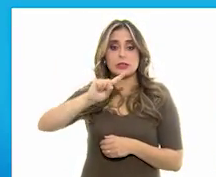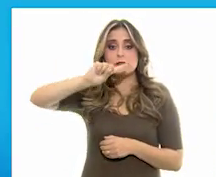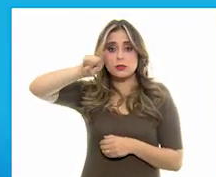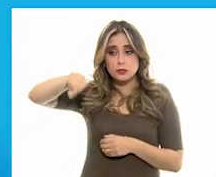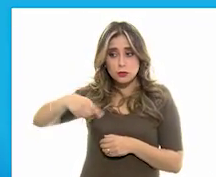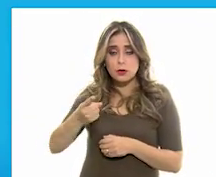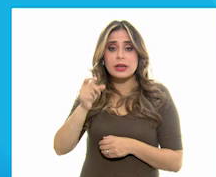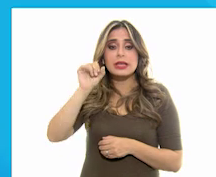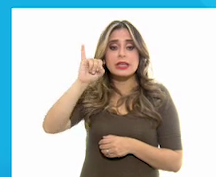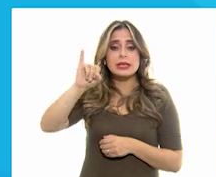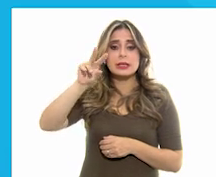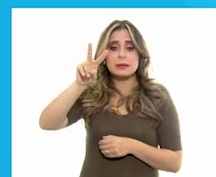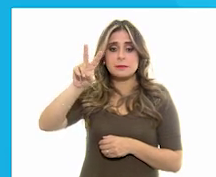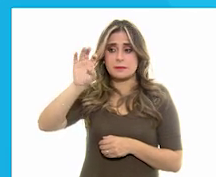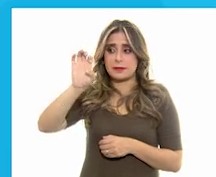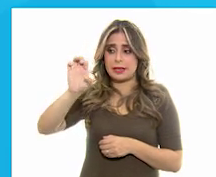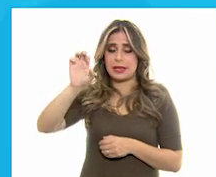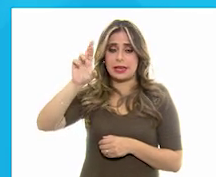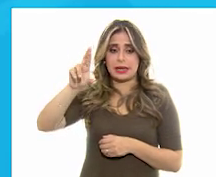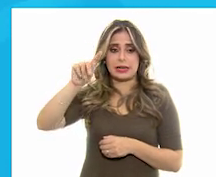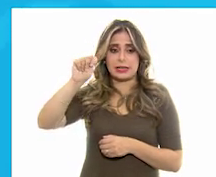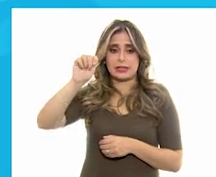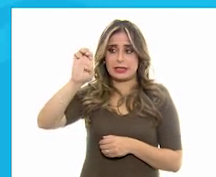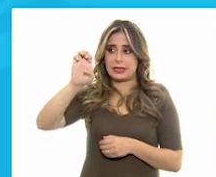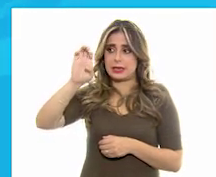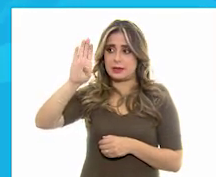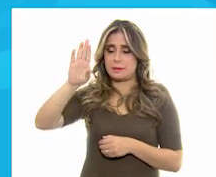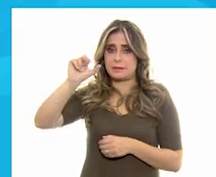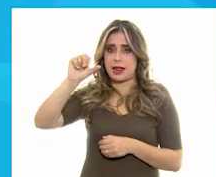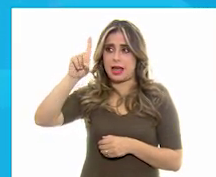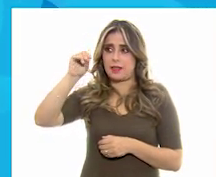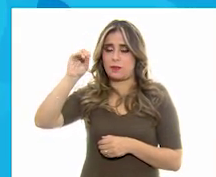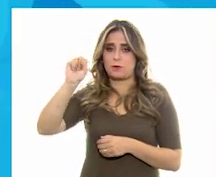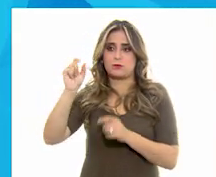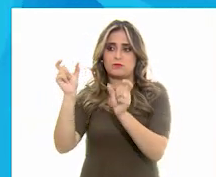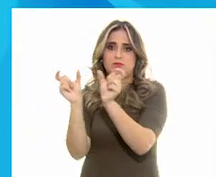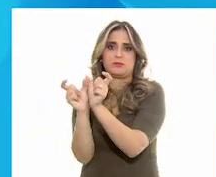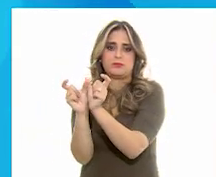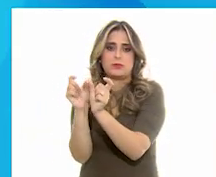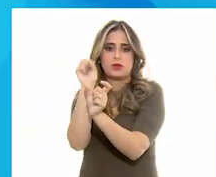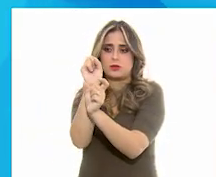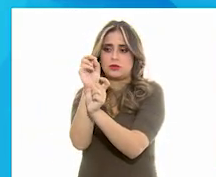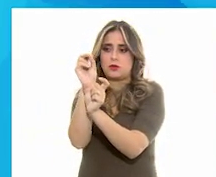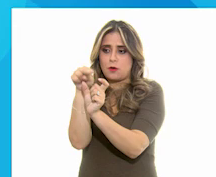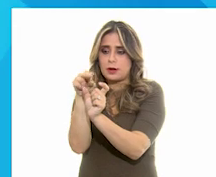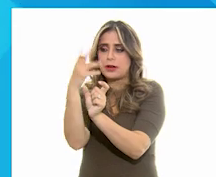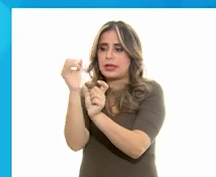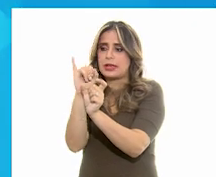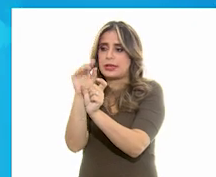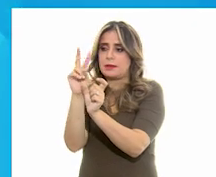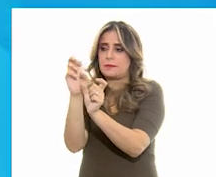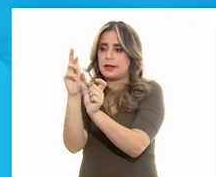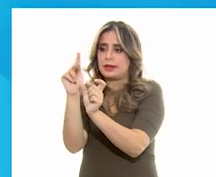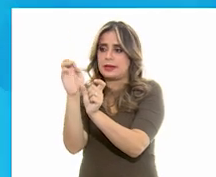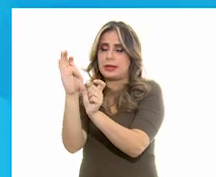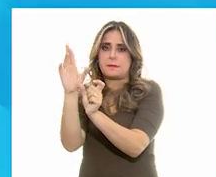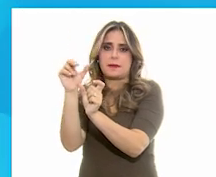invertebrados. Pero dice, son invertebrados. Ahí dice, mire. Ajá. Y entonces, vamos a